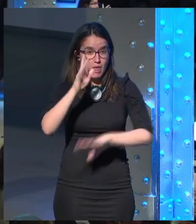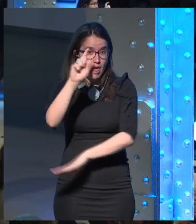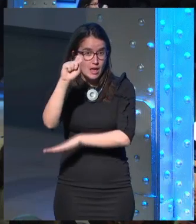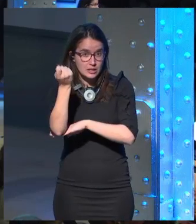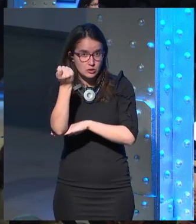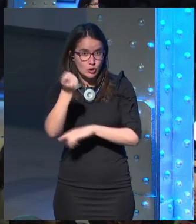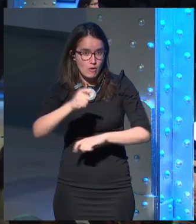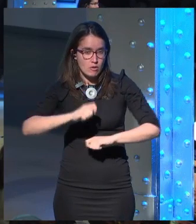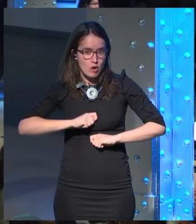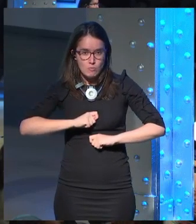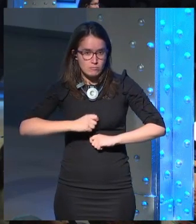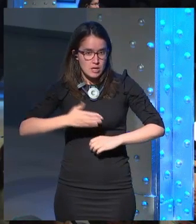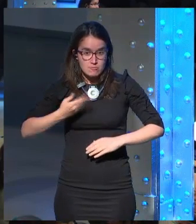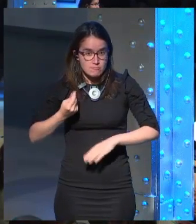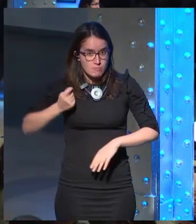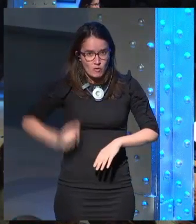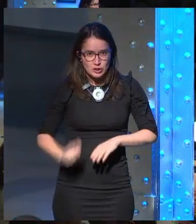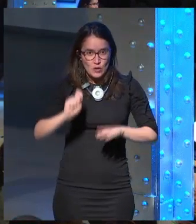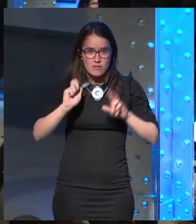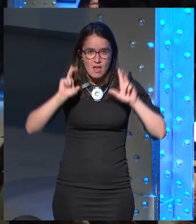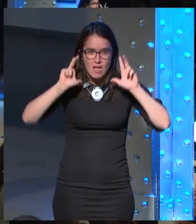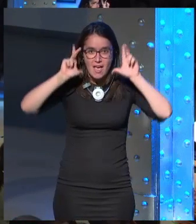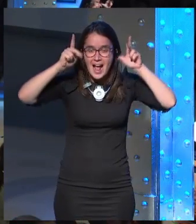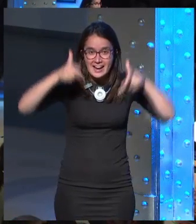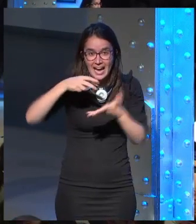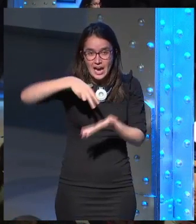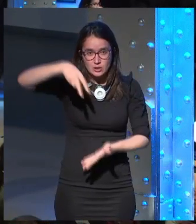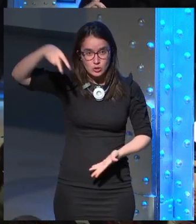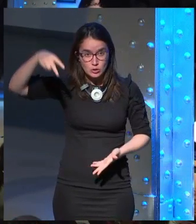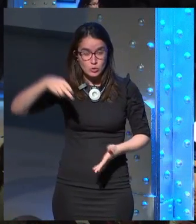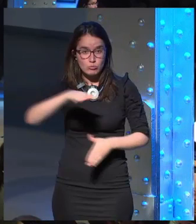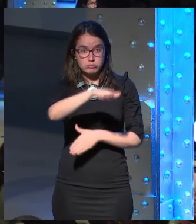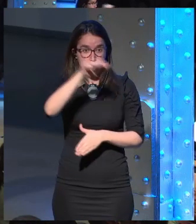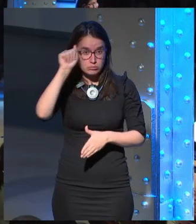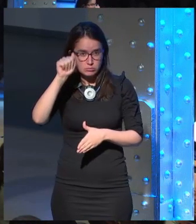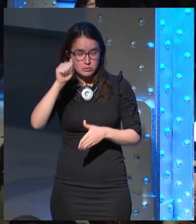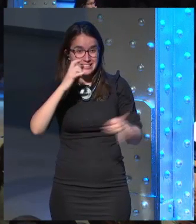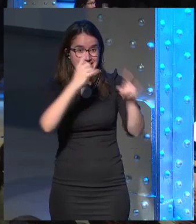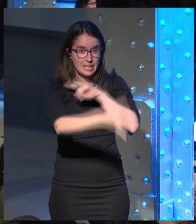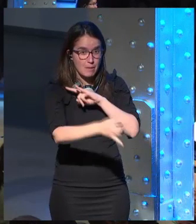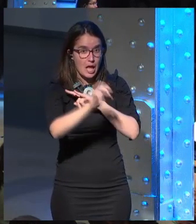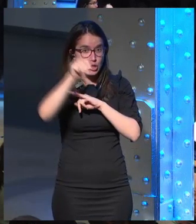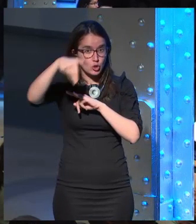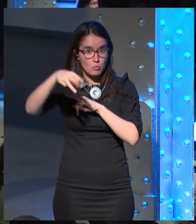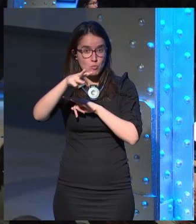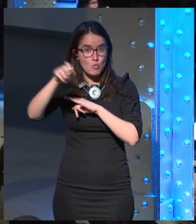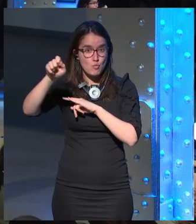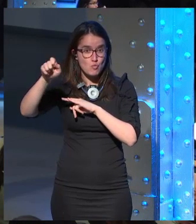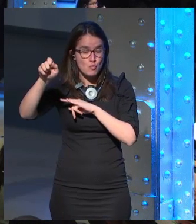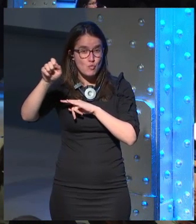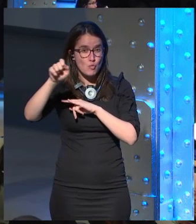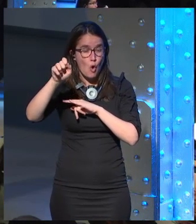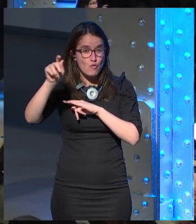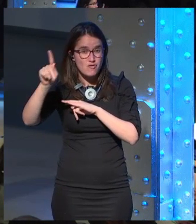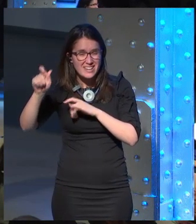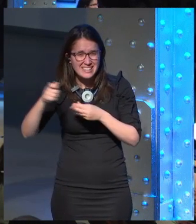le inspiró su carrera de astronauta. Y usted tuvo la oportunidad de llamar al autor de ese libro desde el espacio, a Tom Wolfe. ¿Qué se dijeron?